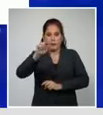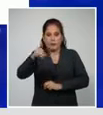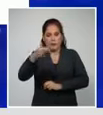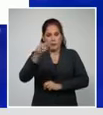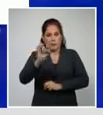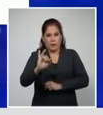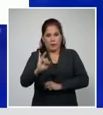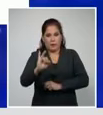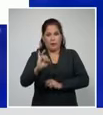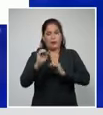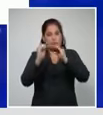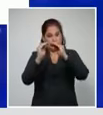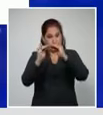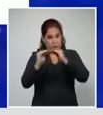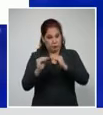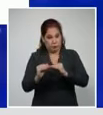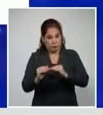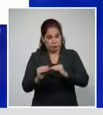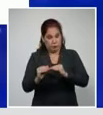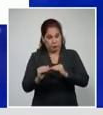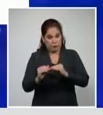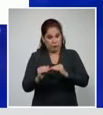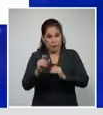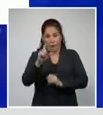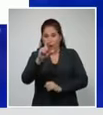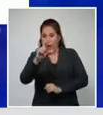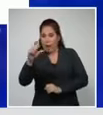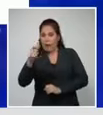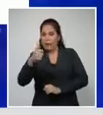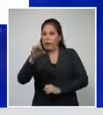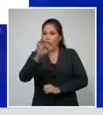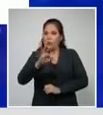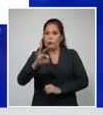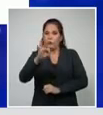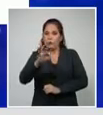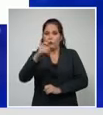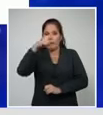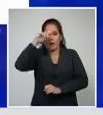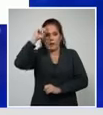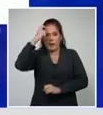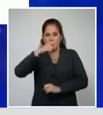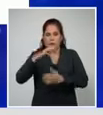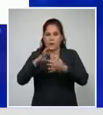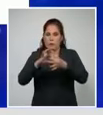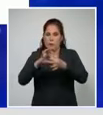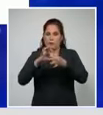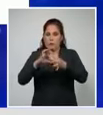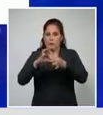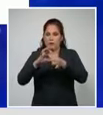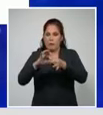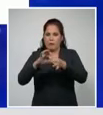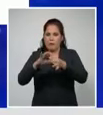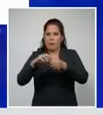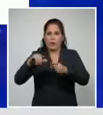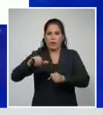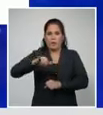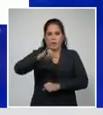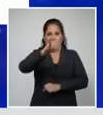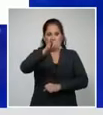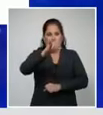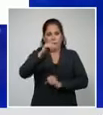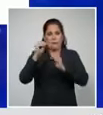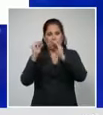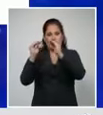en esa posición. Y después, 10 de octubre, La Lisa, Guanabacoa y Boyeros.